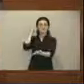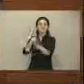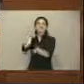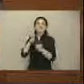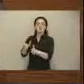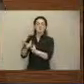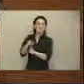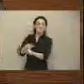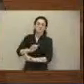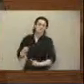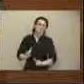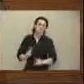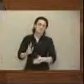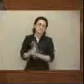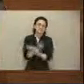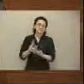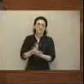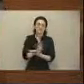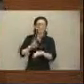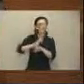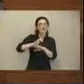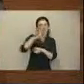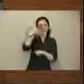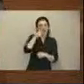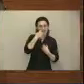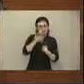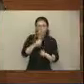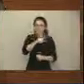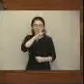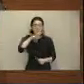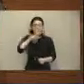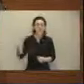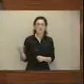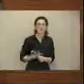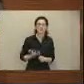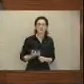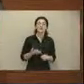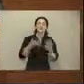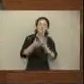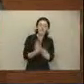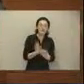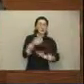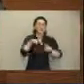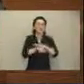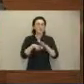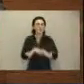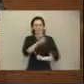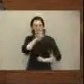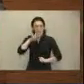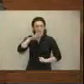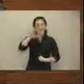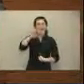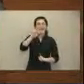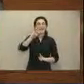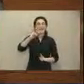son principios que entendemos que la Consejería de Sanidad tiene que mantener. Y eso implica mantener esos recursos, esos ETAC y